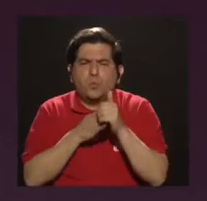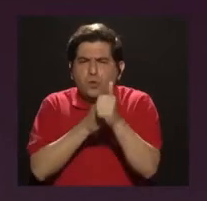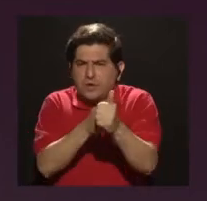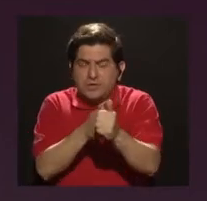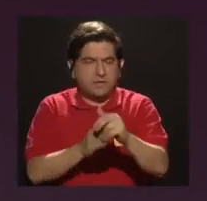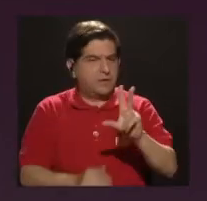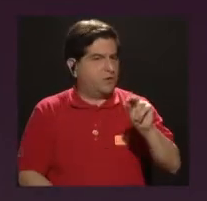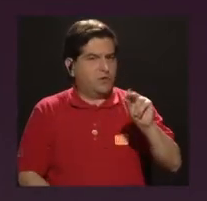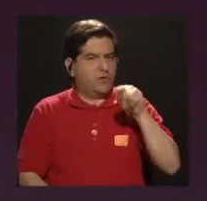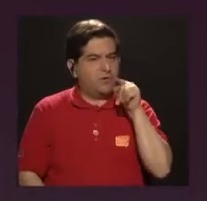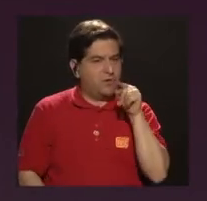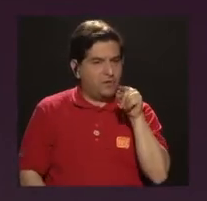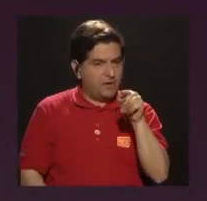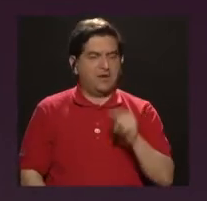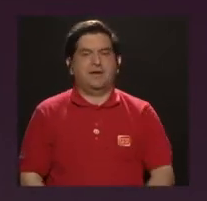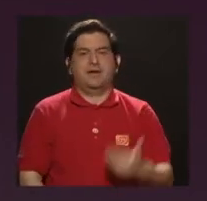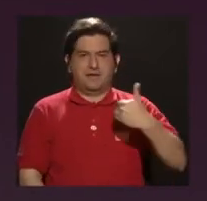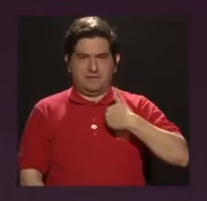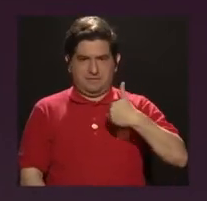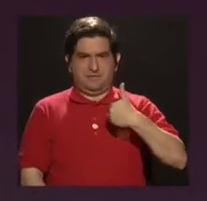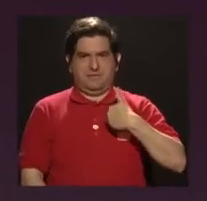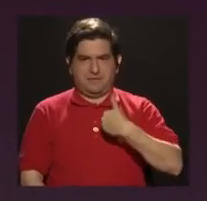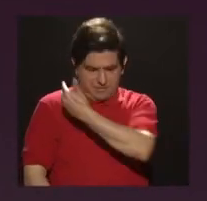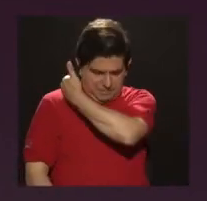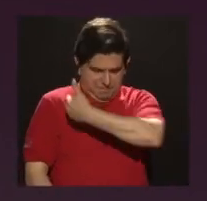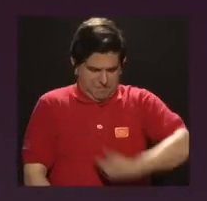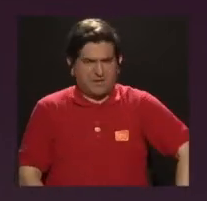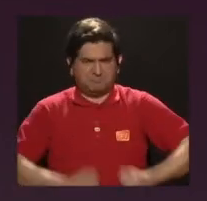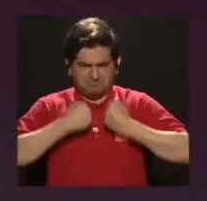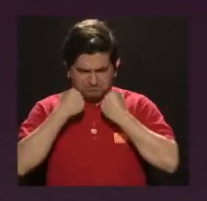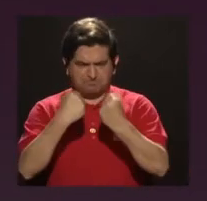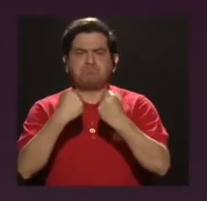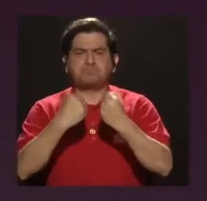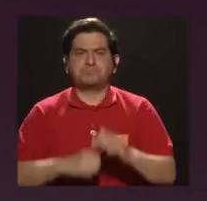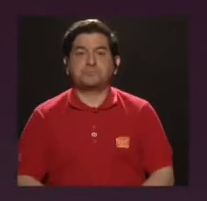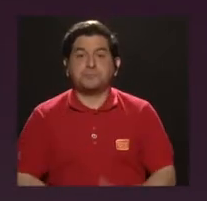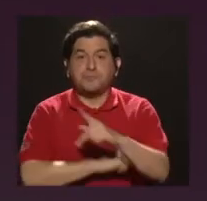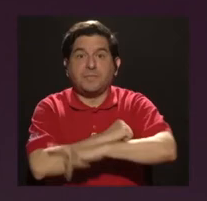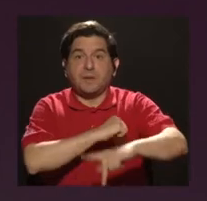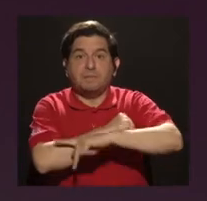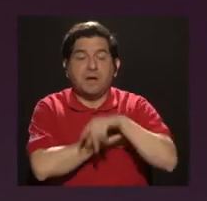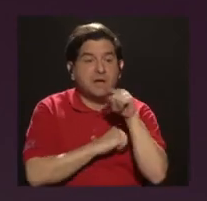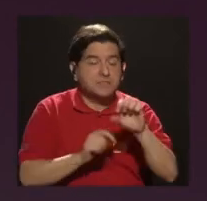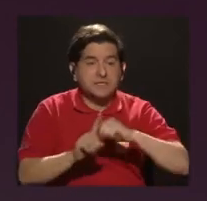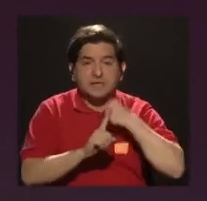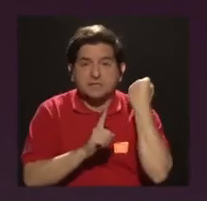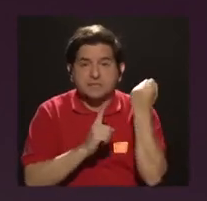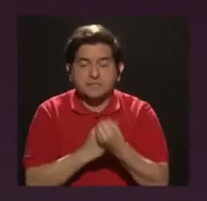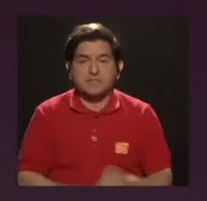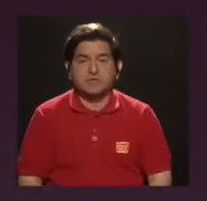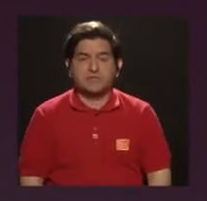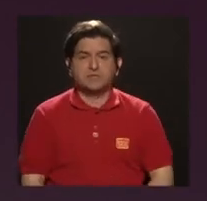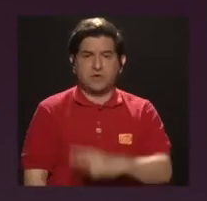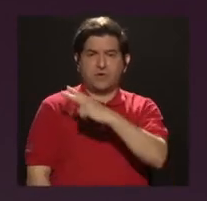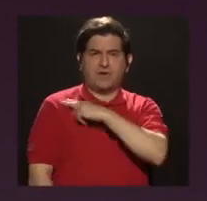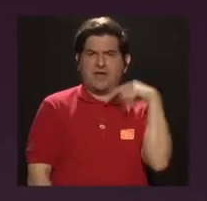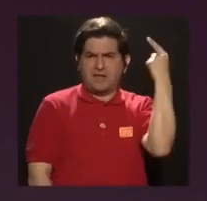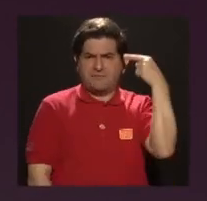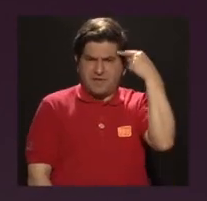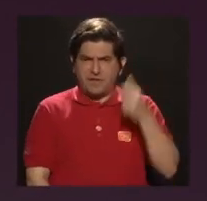realmente de presidencias muy fuertes y entonces el que un país pierda a su jefatura de estado